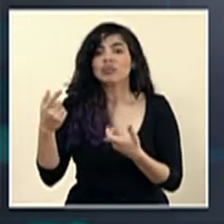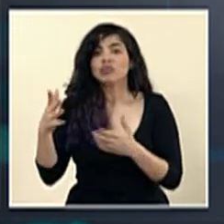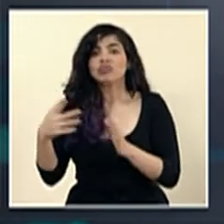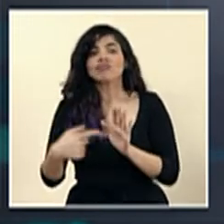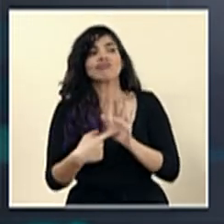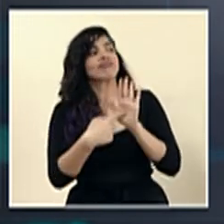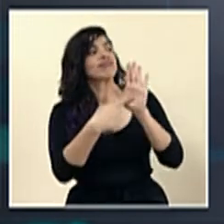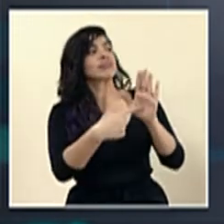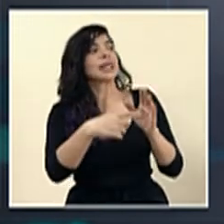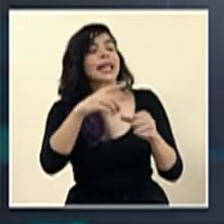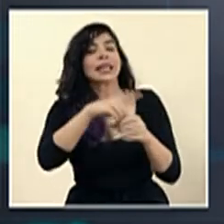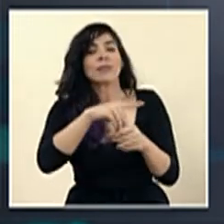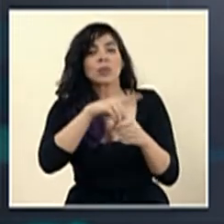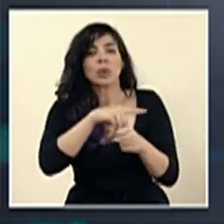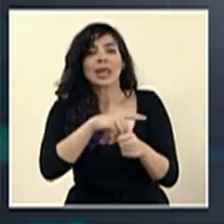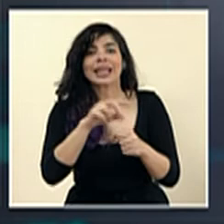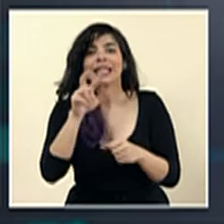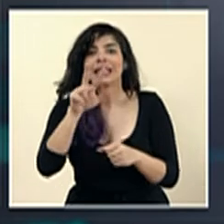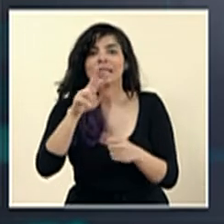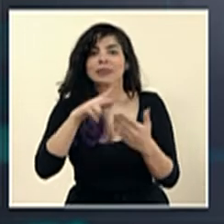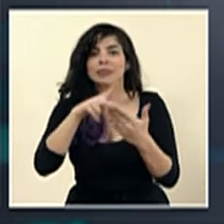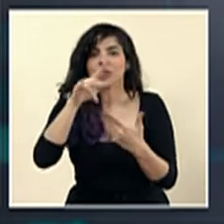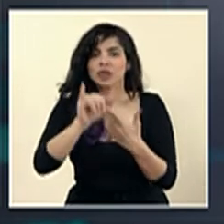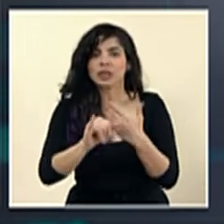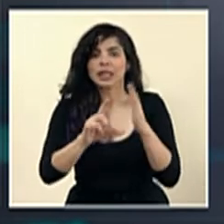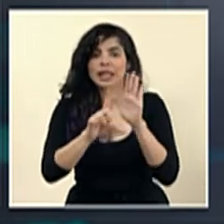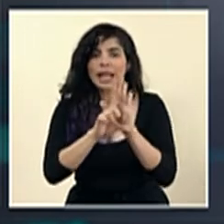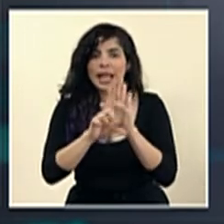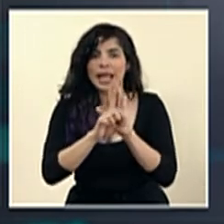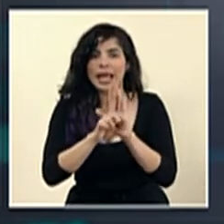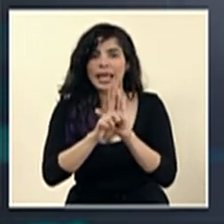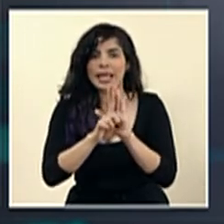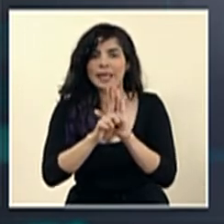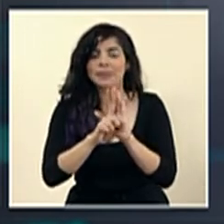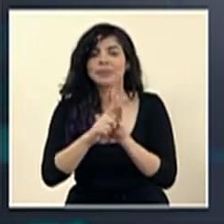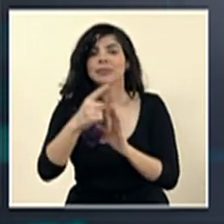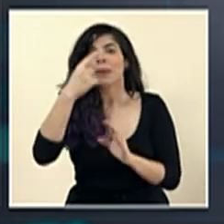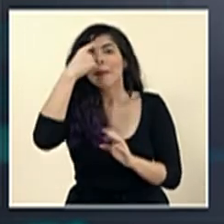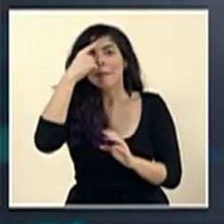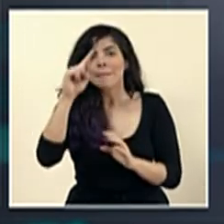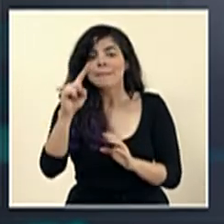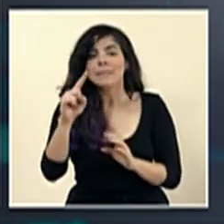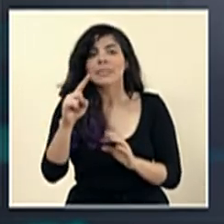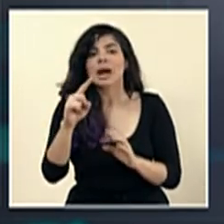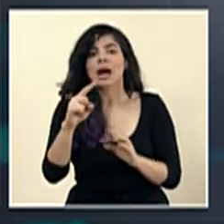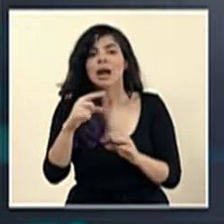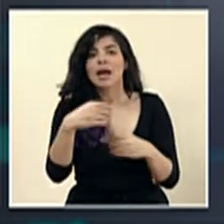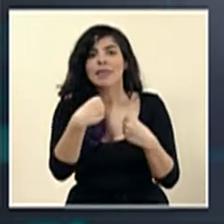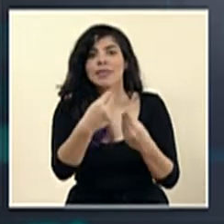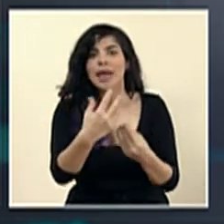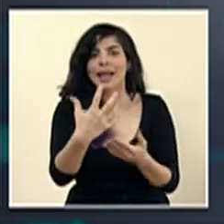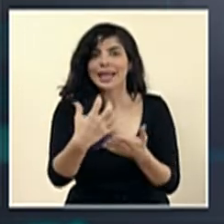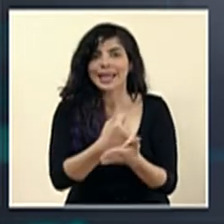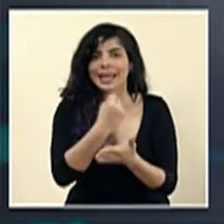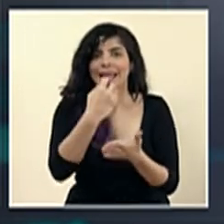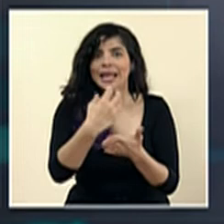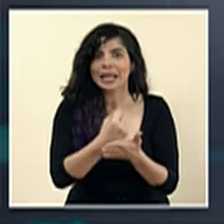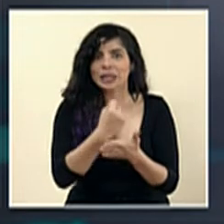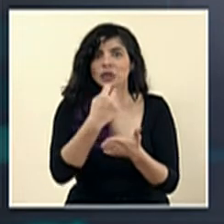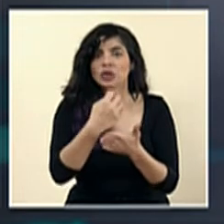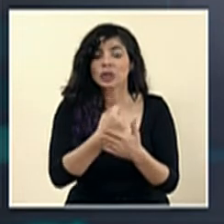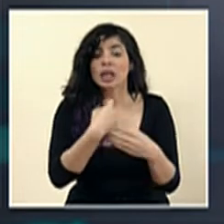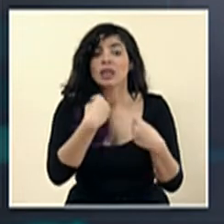las y los diputados 3 proyectos de ley para generar ingresos que nos